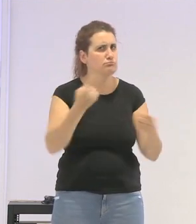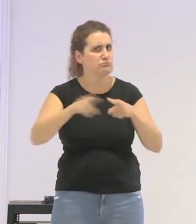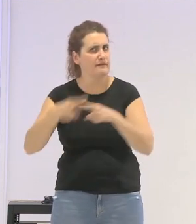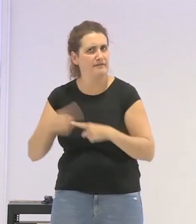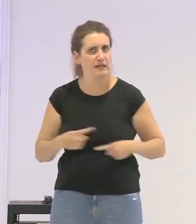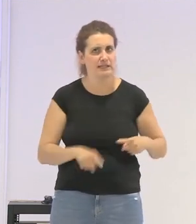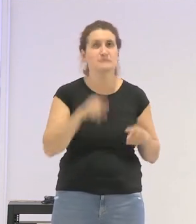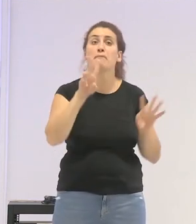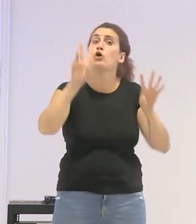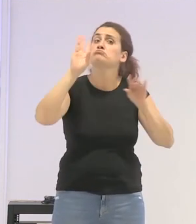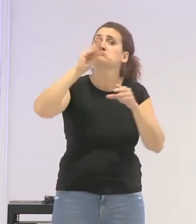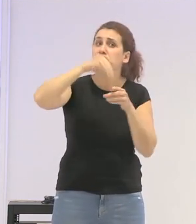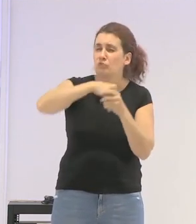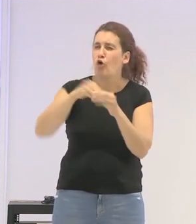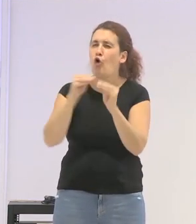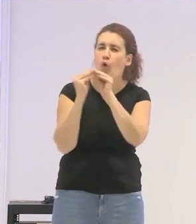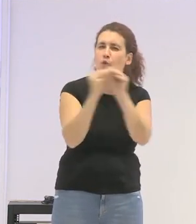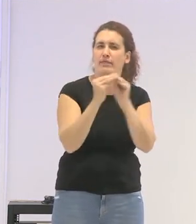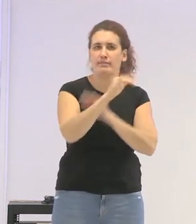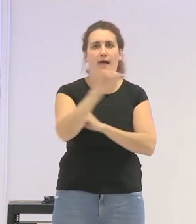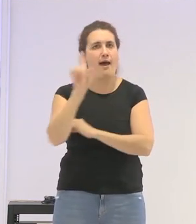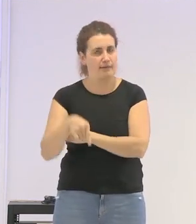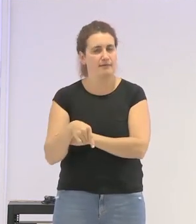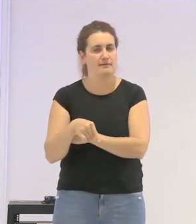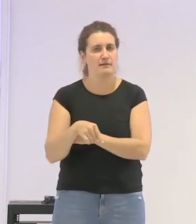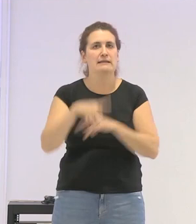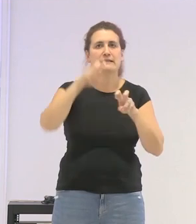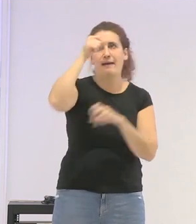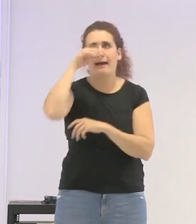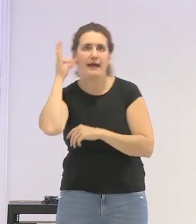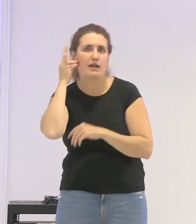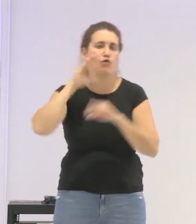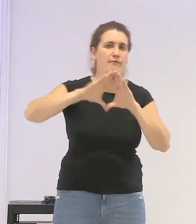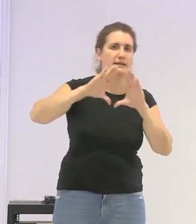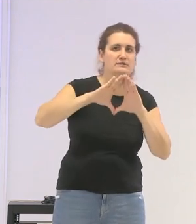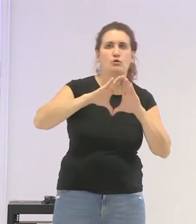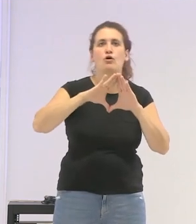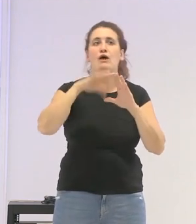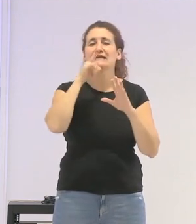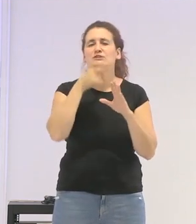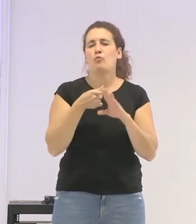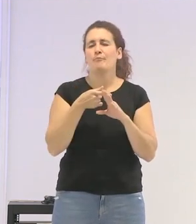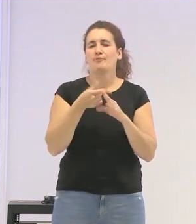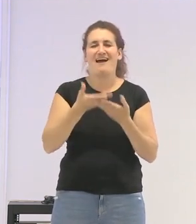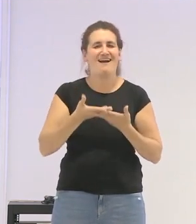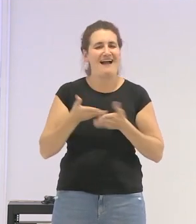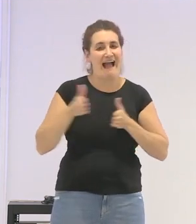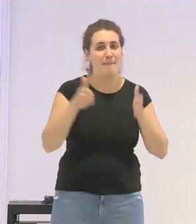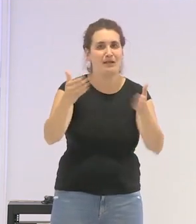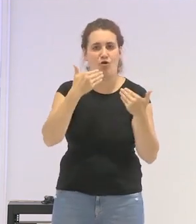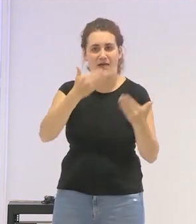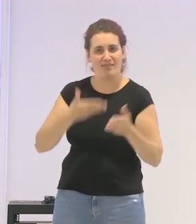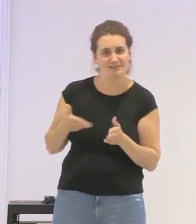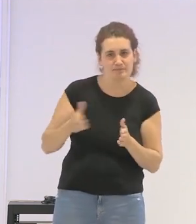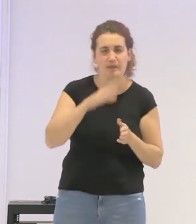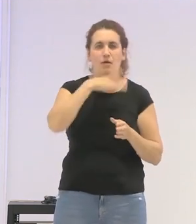unos elementos comunes, precisamente la cuestión de género, la cuestión antifeminista, es un hilo conductor de muchas de estas extremas derechas que luego